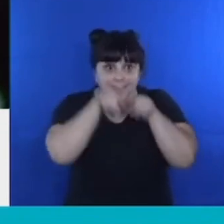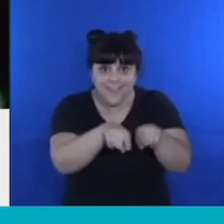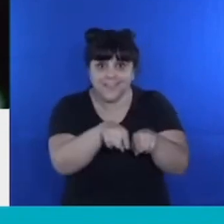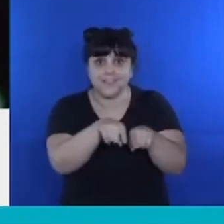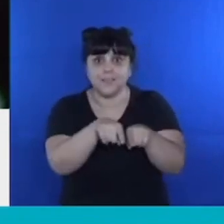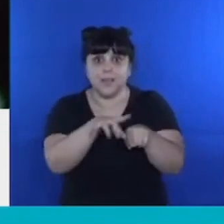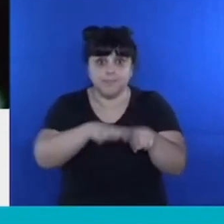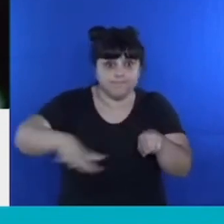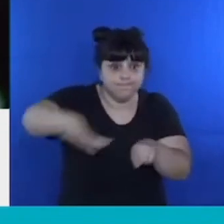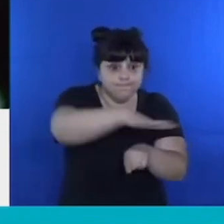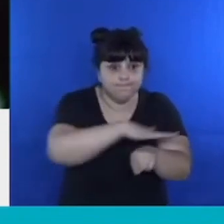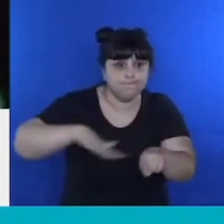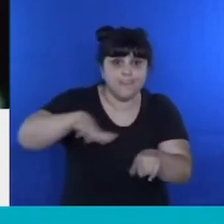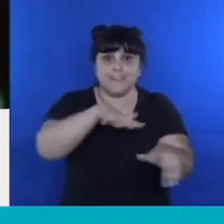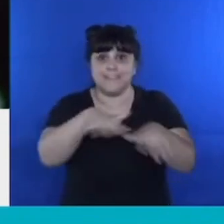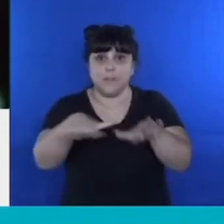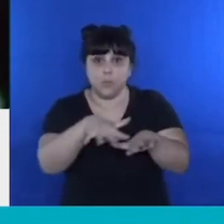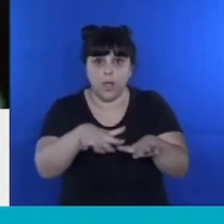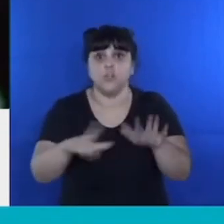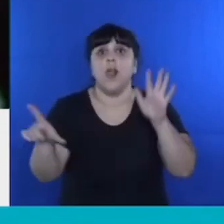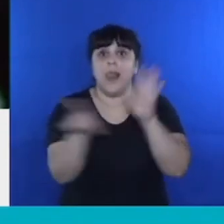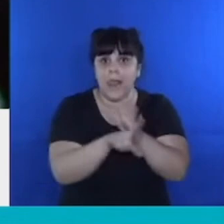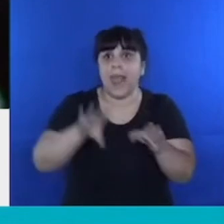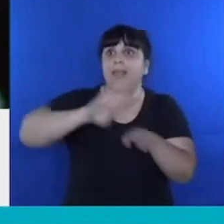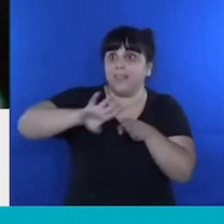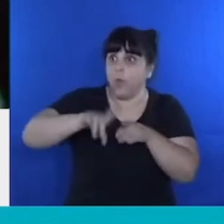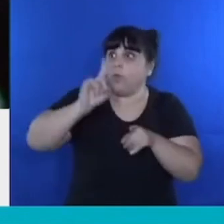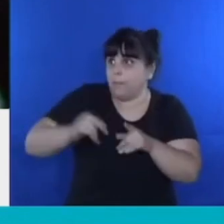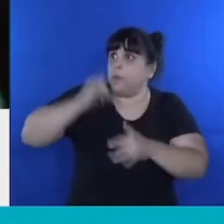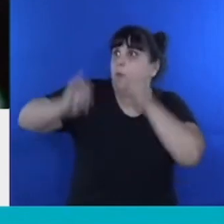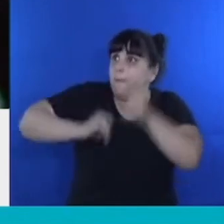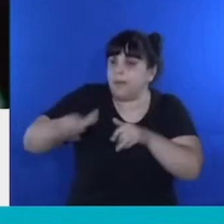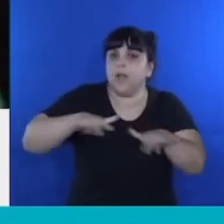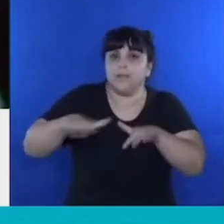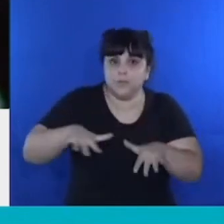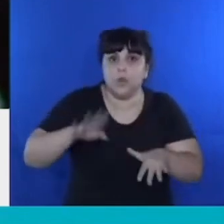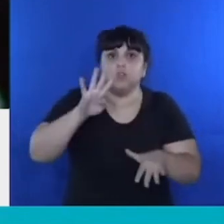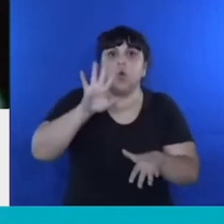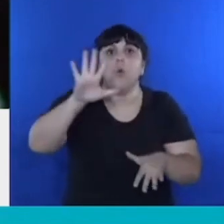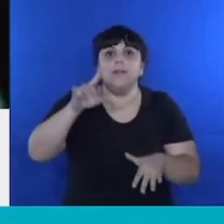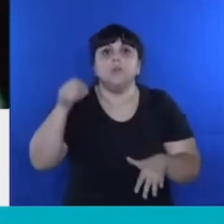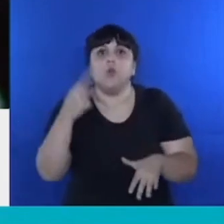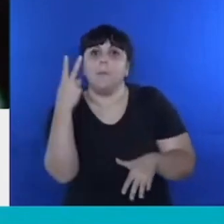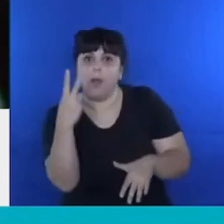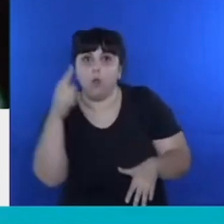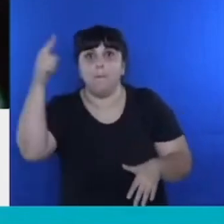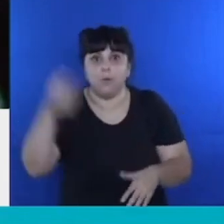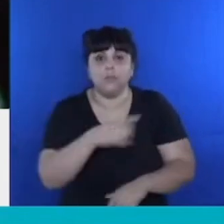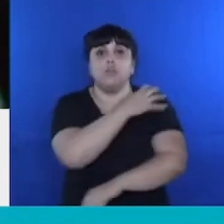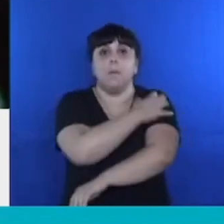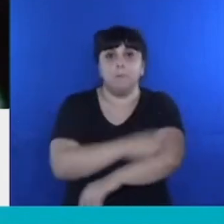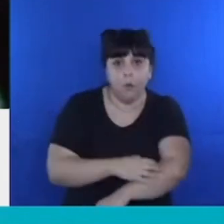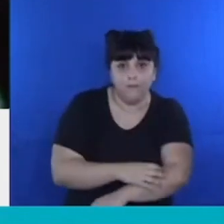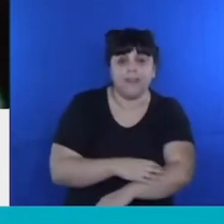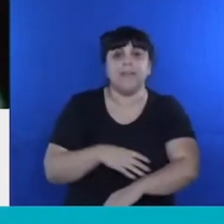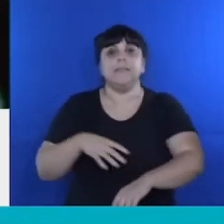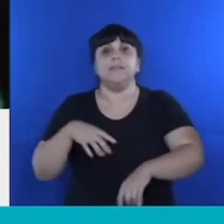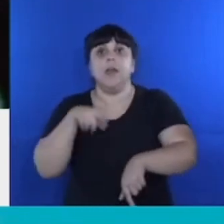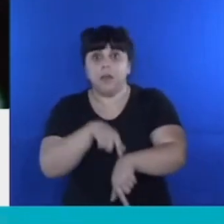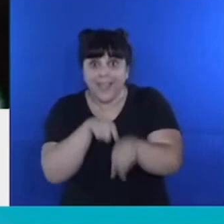a ese diagnóstico que la propia ley de endeudamiento hace, al 45,2% de pobreza e